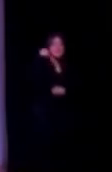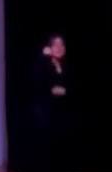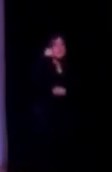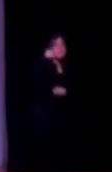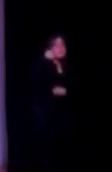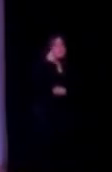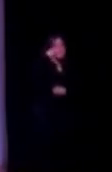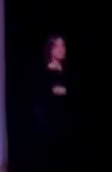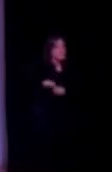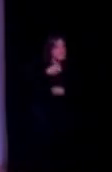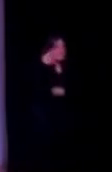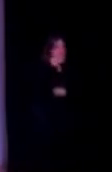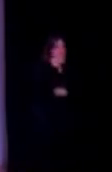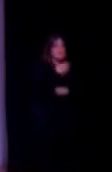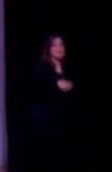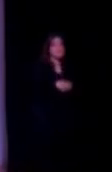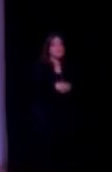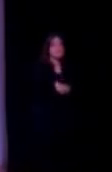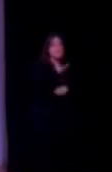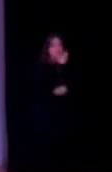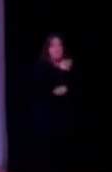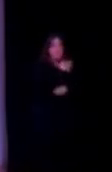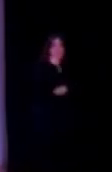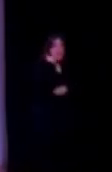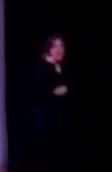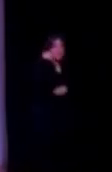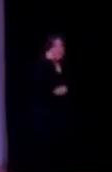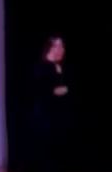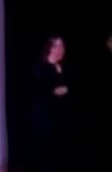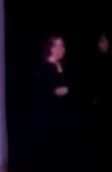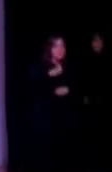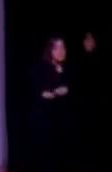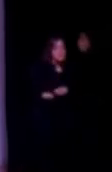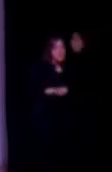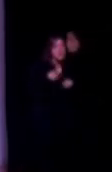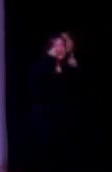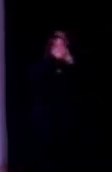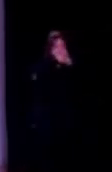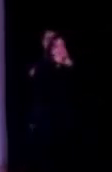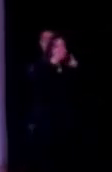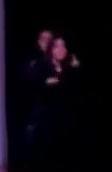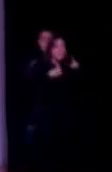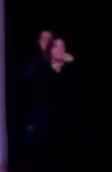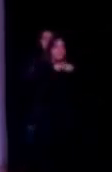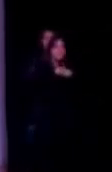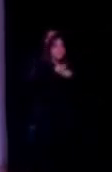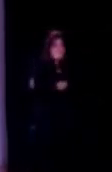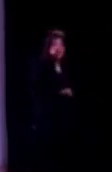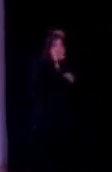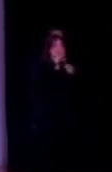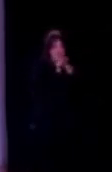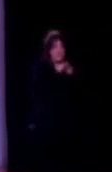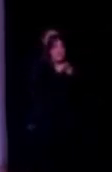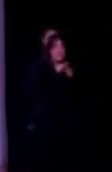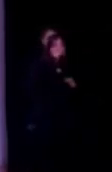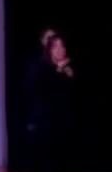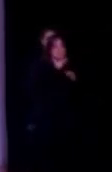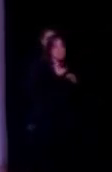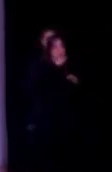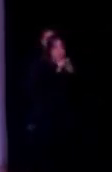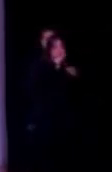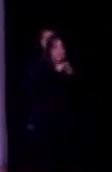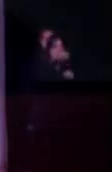del profesional para realizar su profesión, debe tener tres grandes patas. Creencia, creo íntimamente en